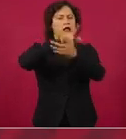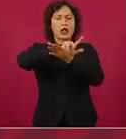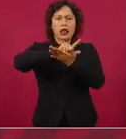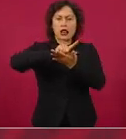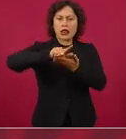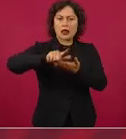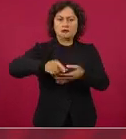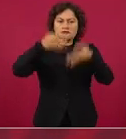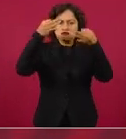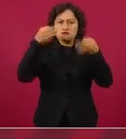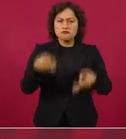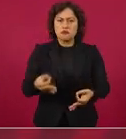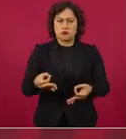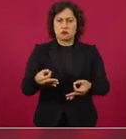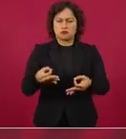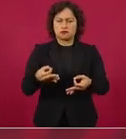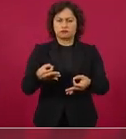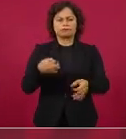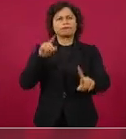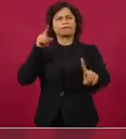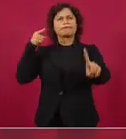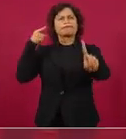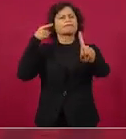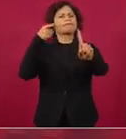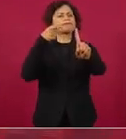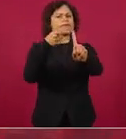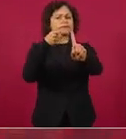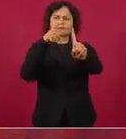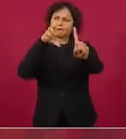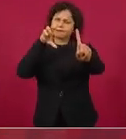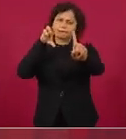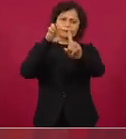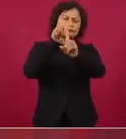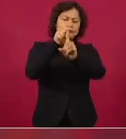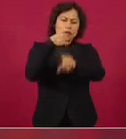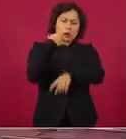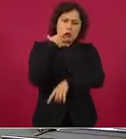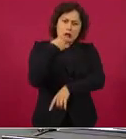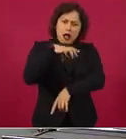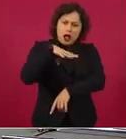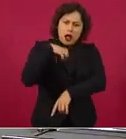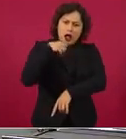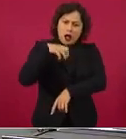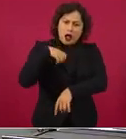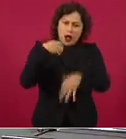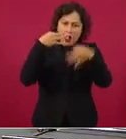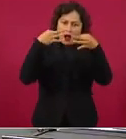auténtico, es sincero, no hay motivo para